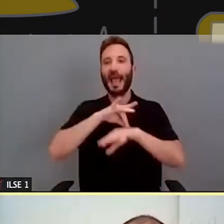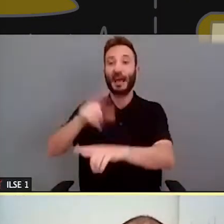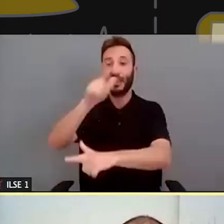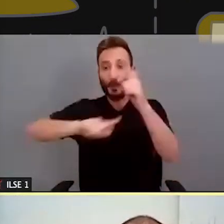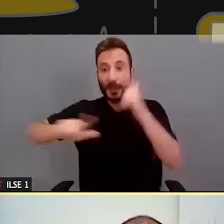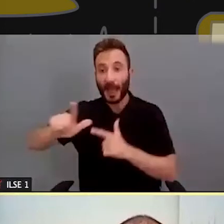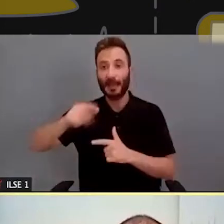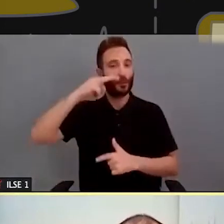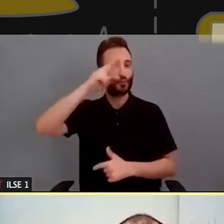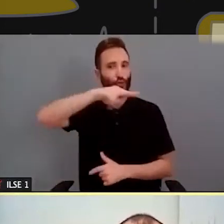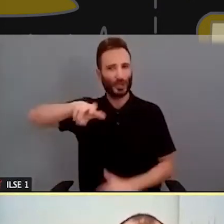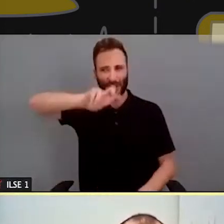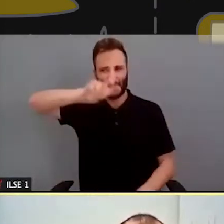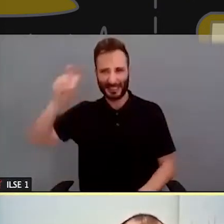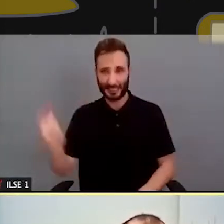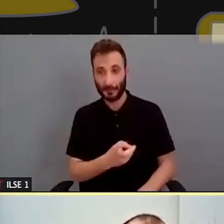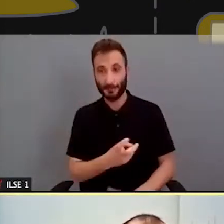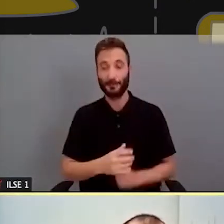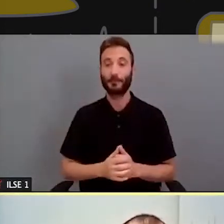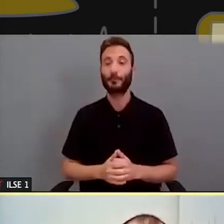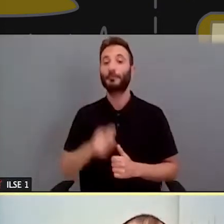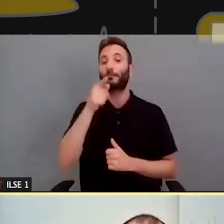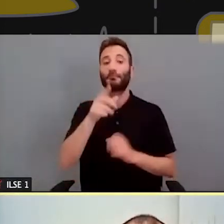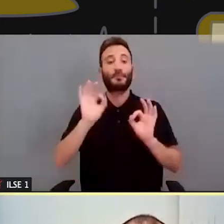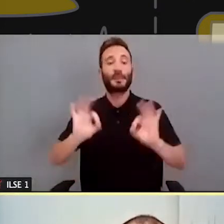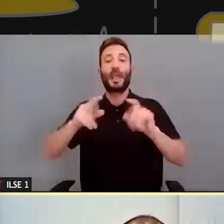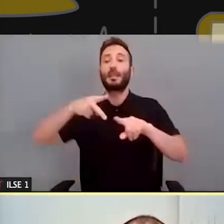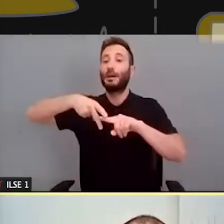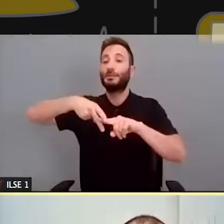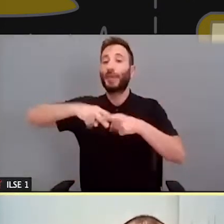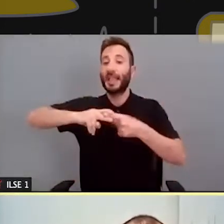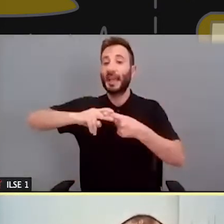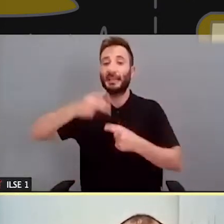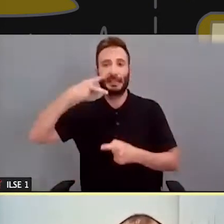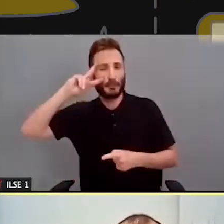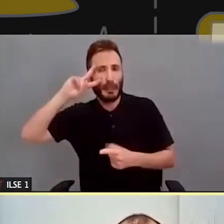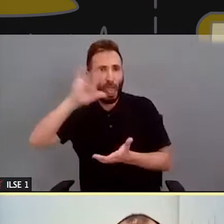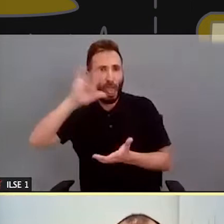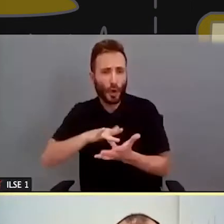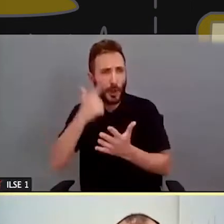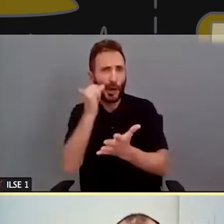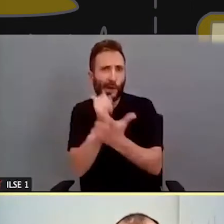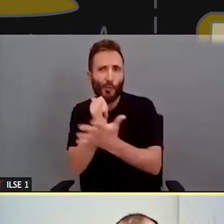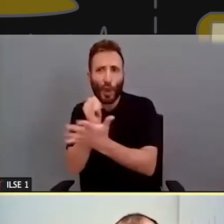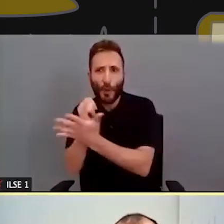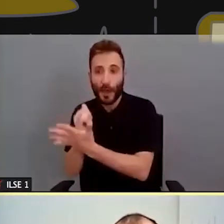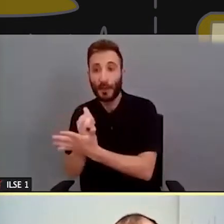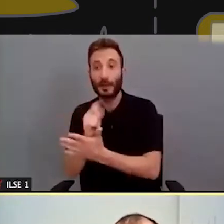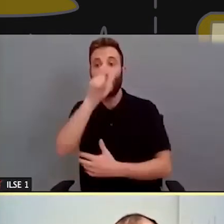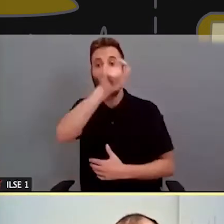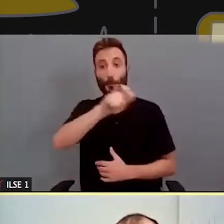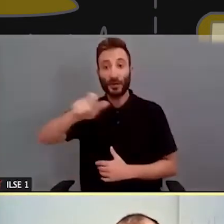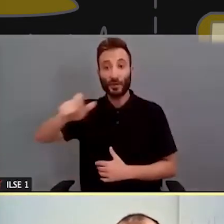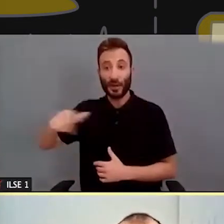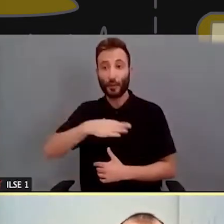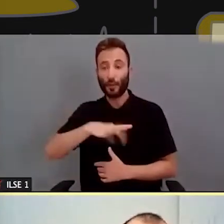turismo. Son básicamente talleres experienciales en el que las personas